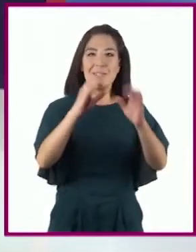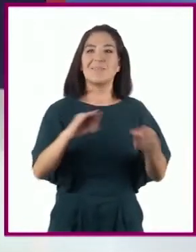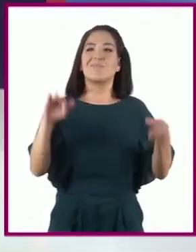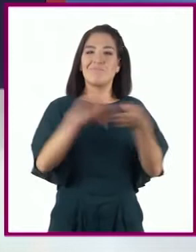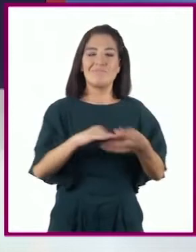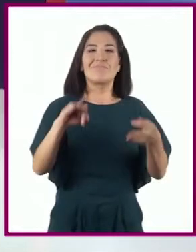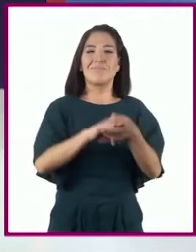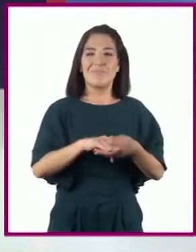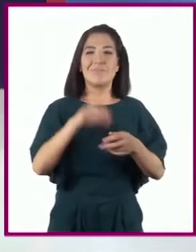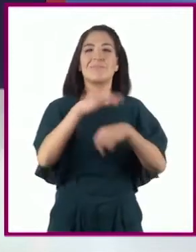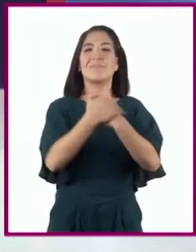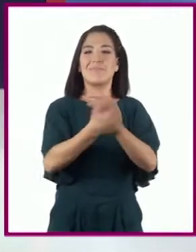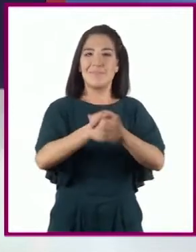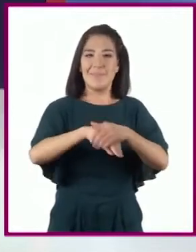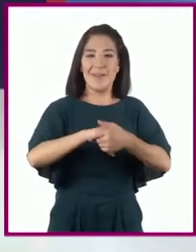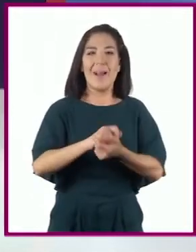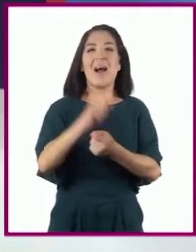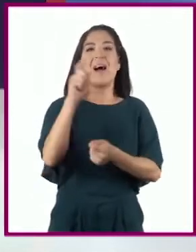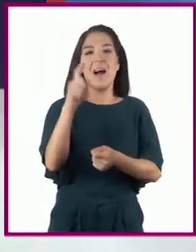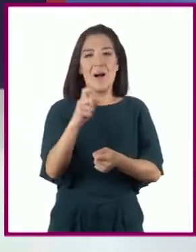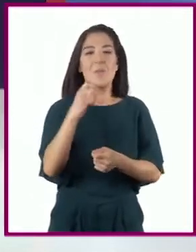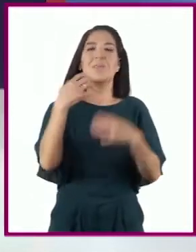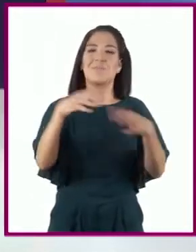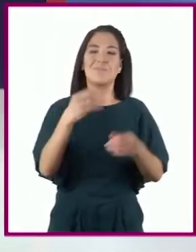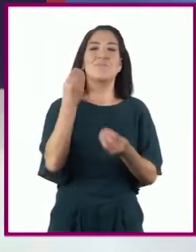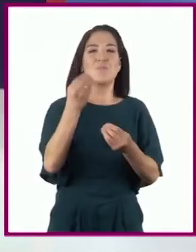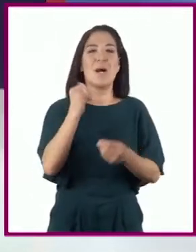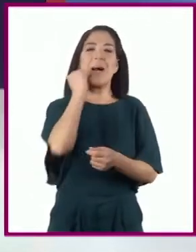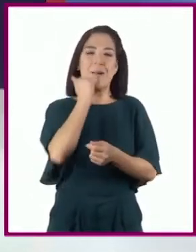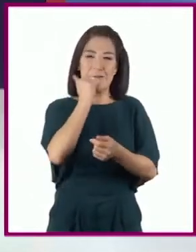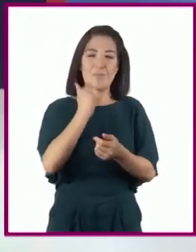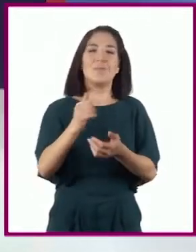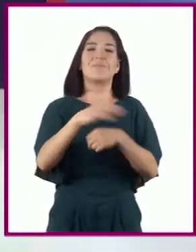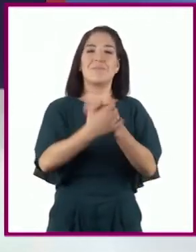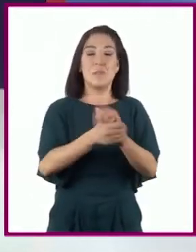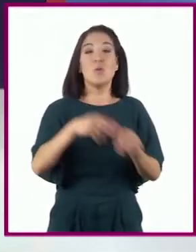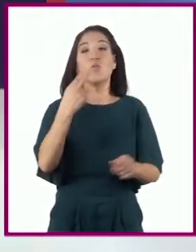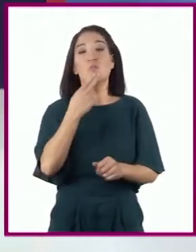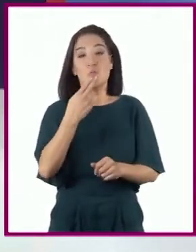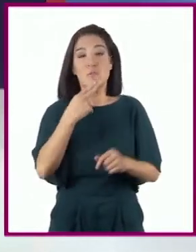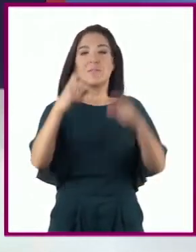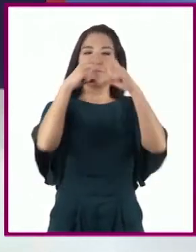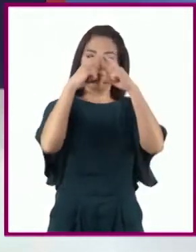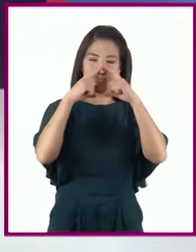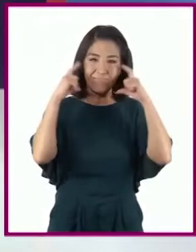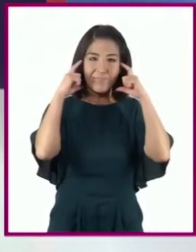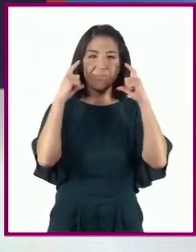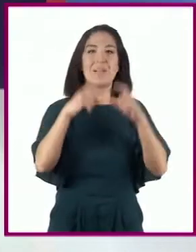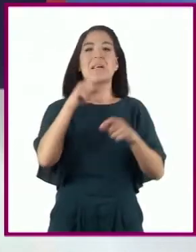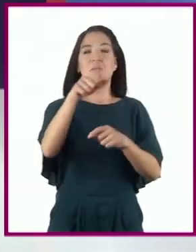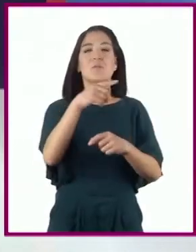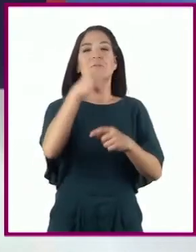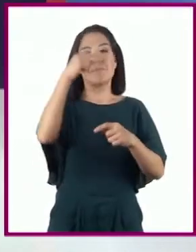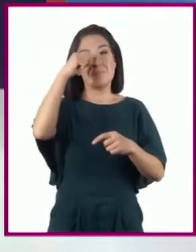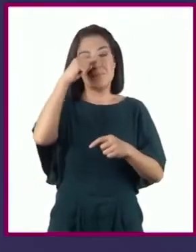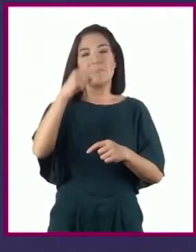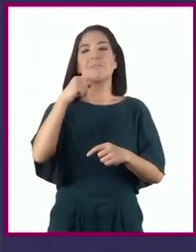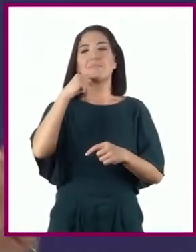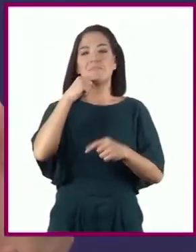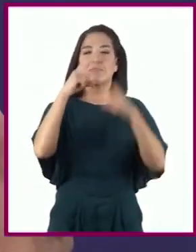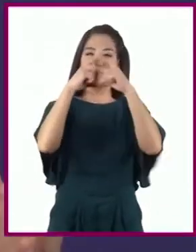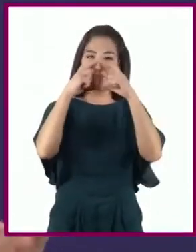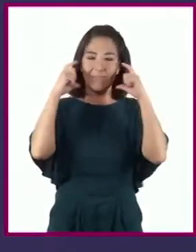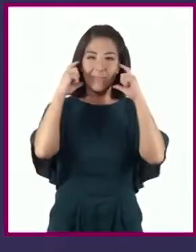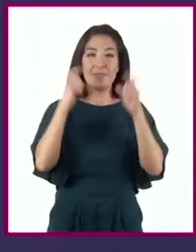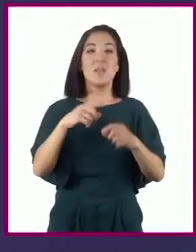frecuentemente nuestras manos con agua y abundante jabón, usando el cubrebocas adecuadamente de forma que cubra nariz y boca. Y